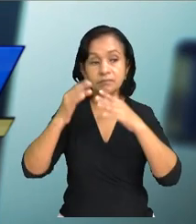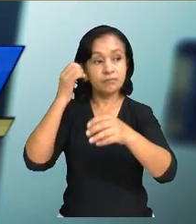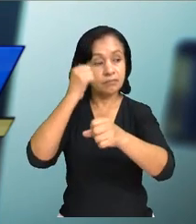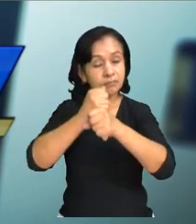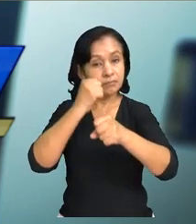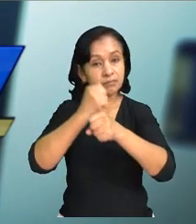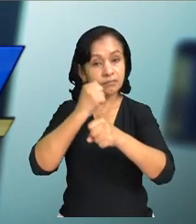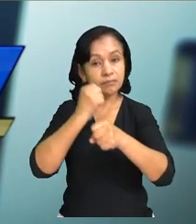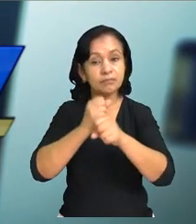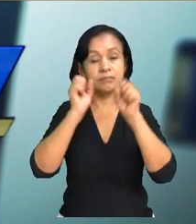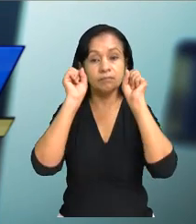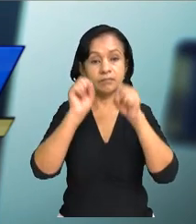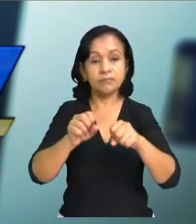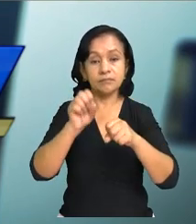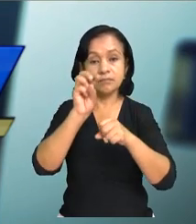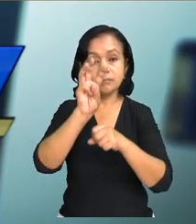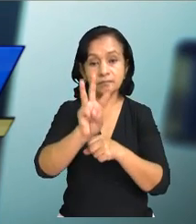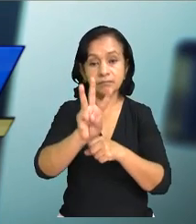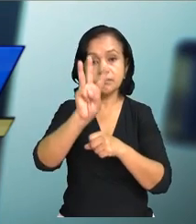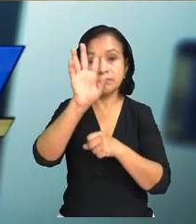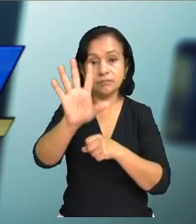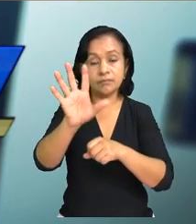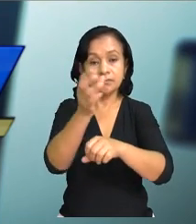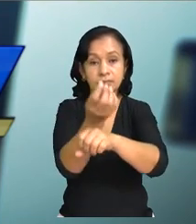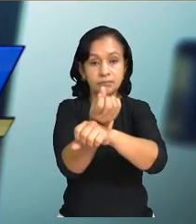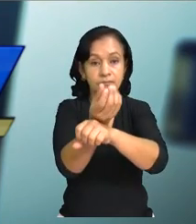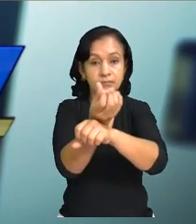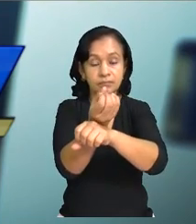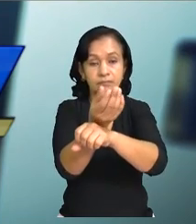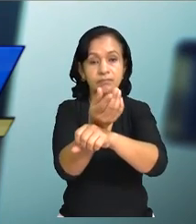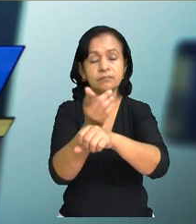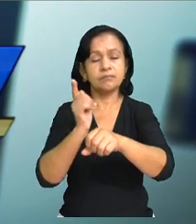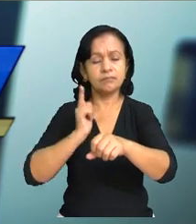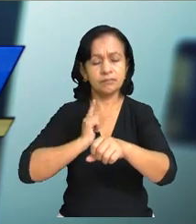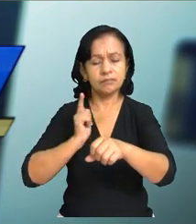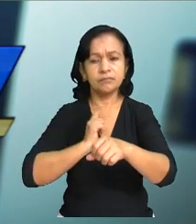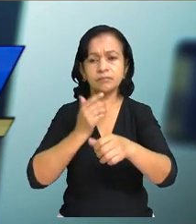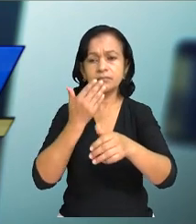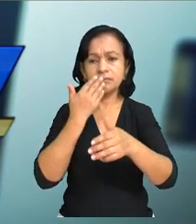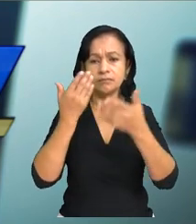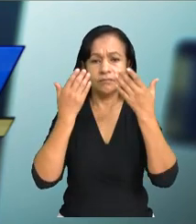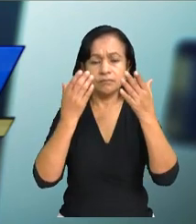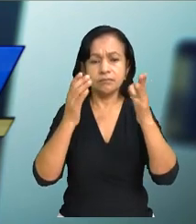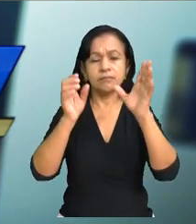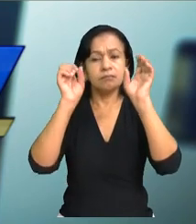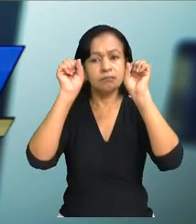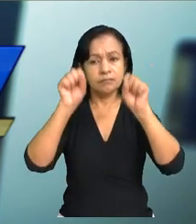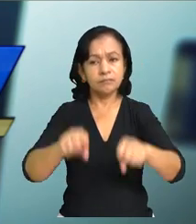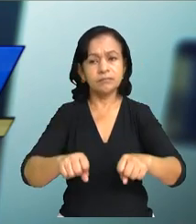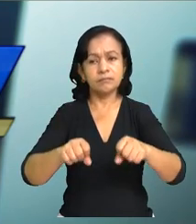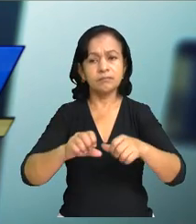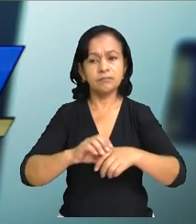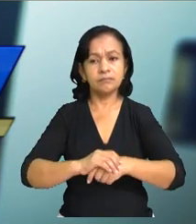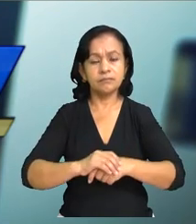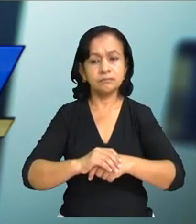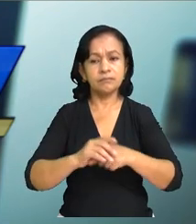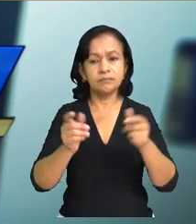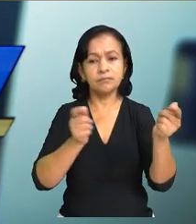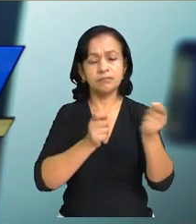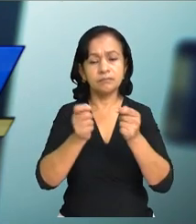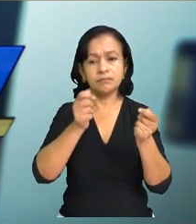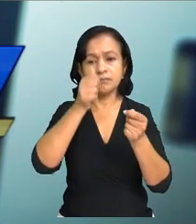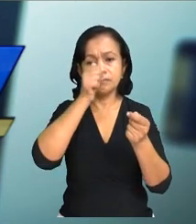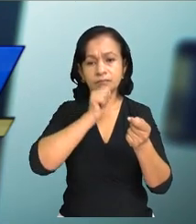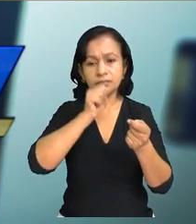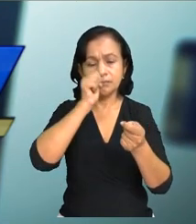y actualmente podemos hablar de 35 alcaldías que ya tienen todas las condiciones técnicas y capacidades para administrar el tema del